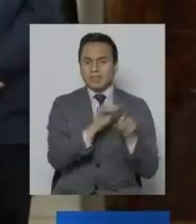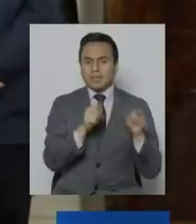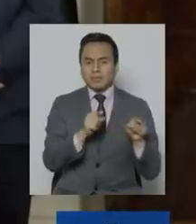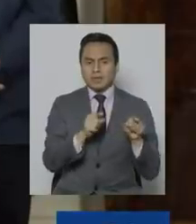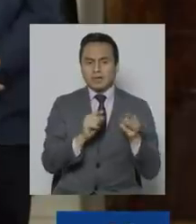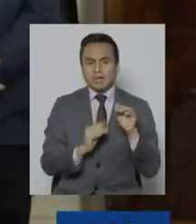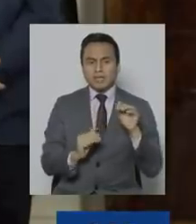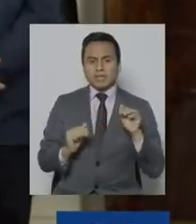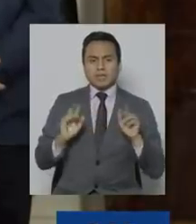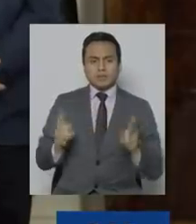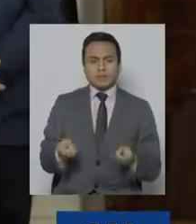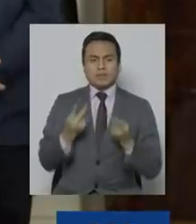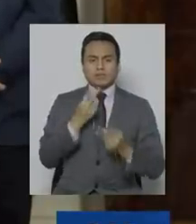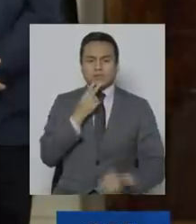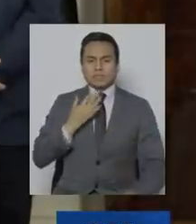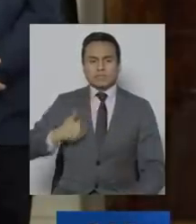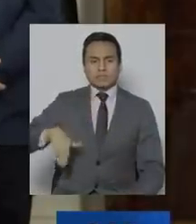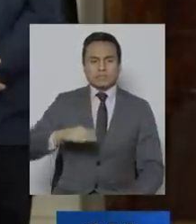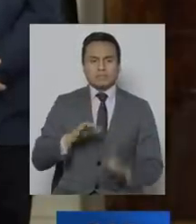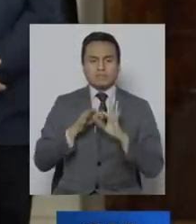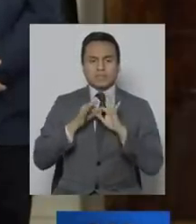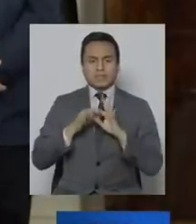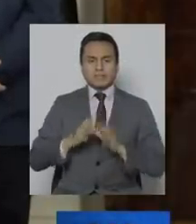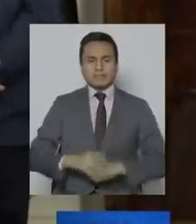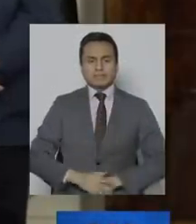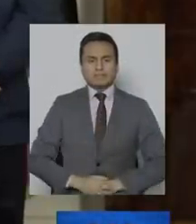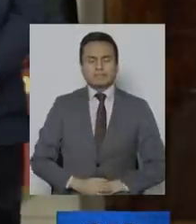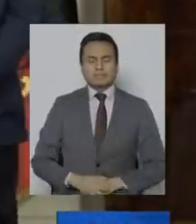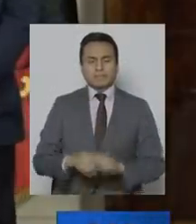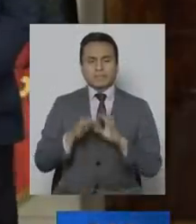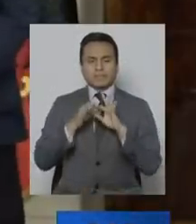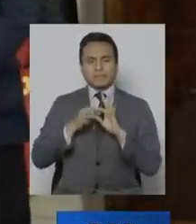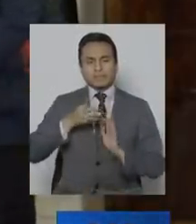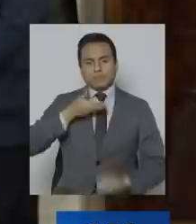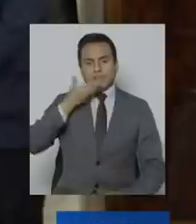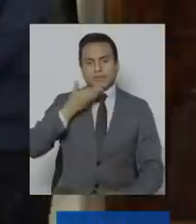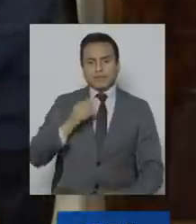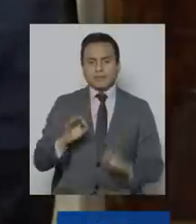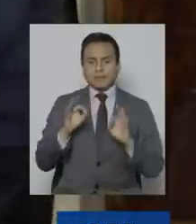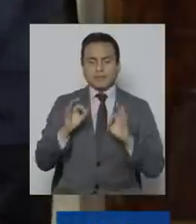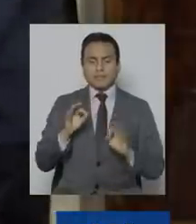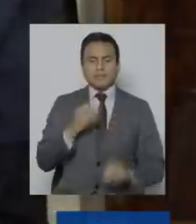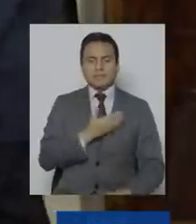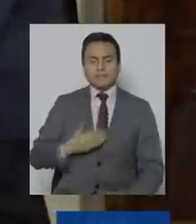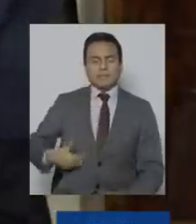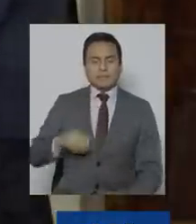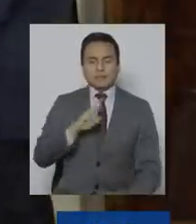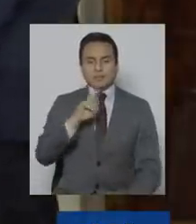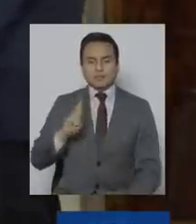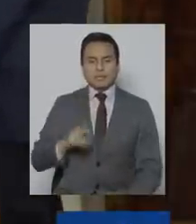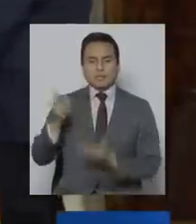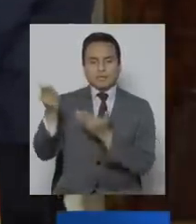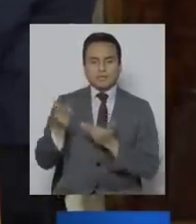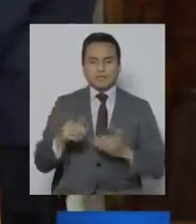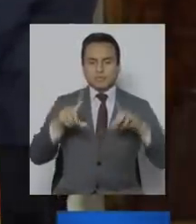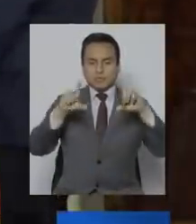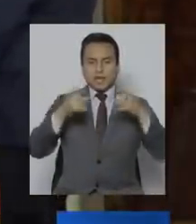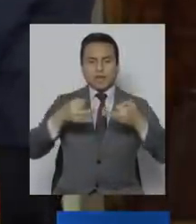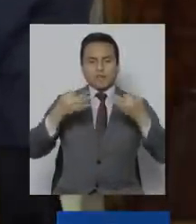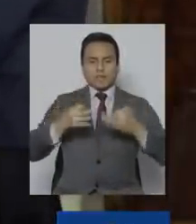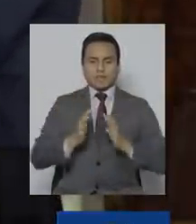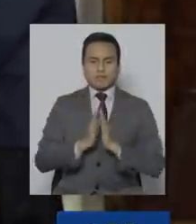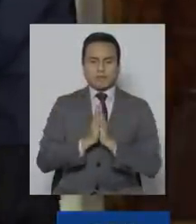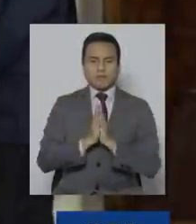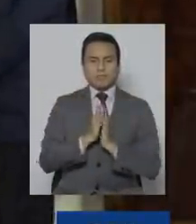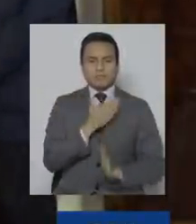vamos a recuperar nuestras vidas. Muchas gracias. Agradecemos las palabras de su excelencia el presidente de la República. Lo invitamos a una fotografía oficial, por